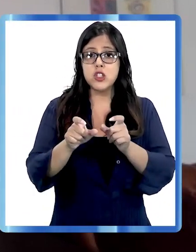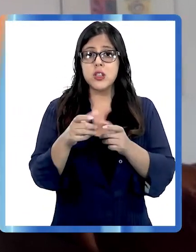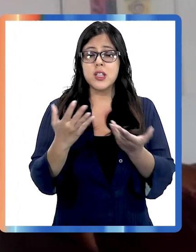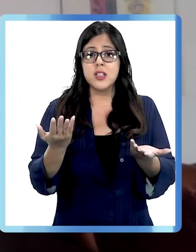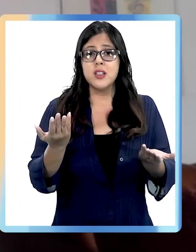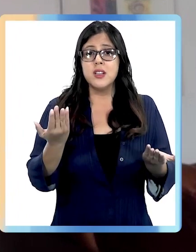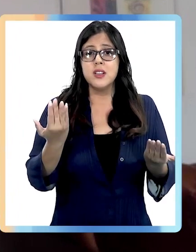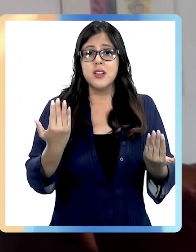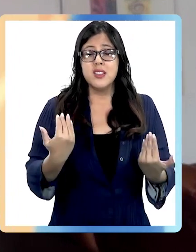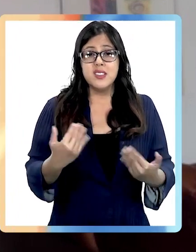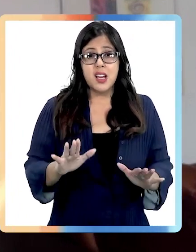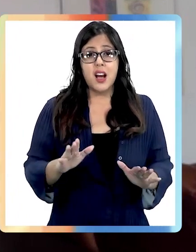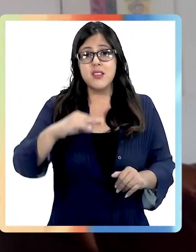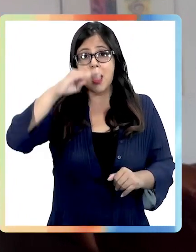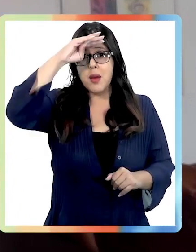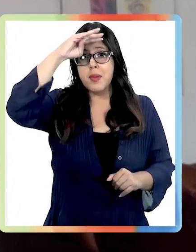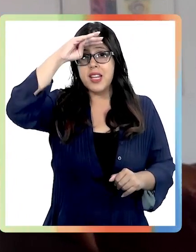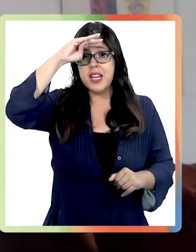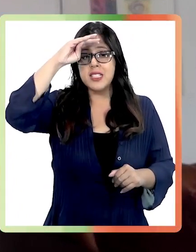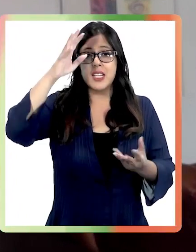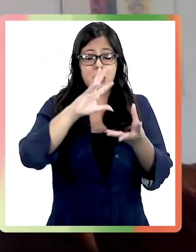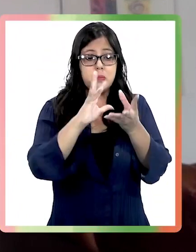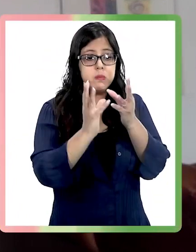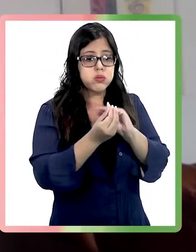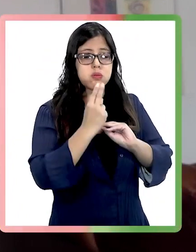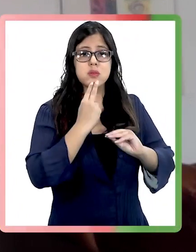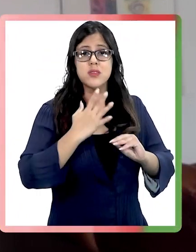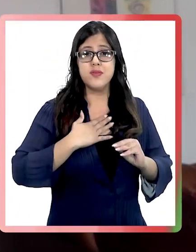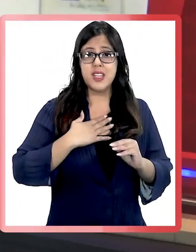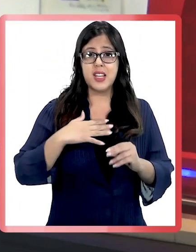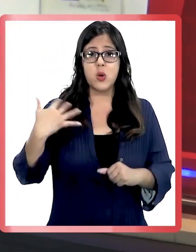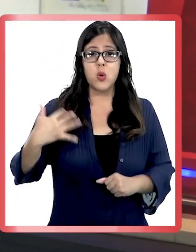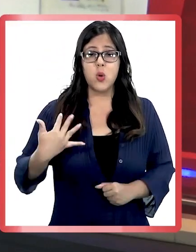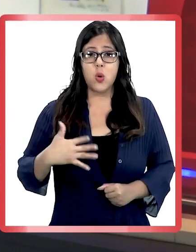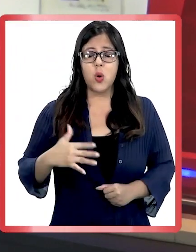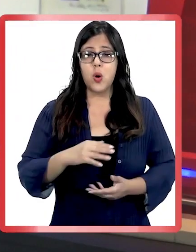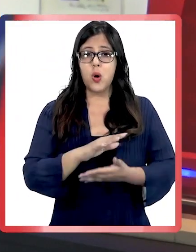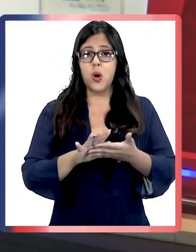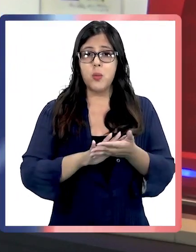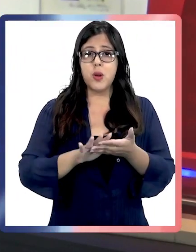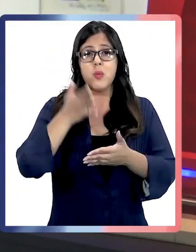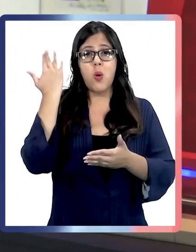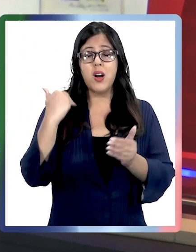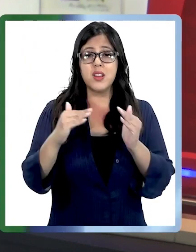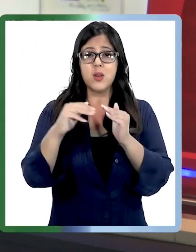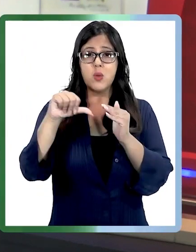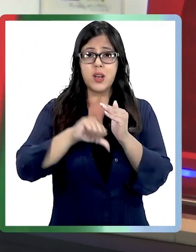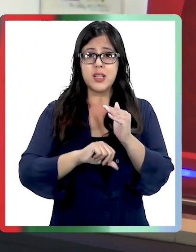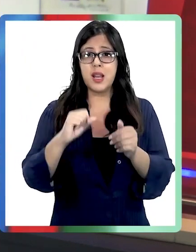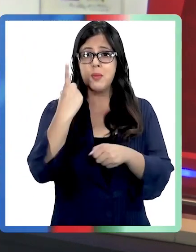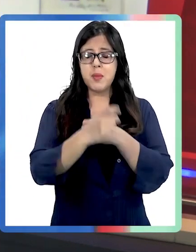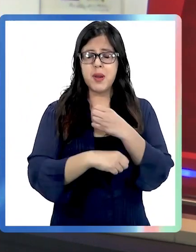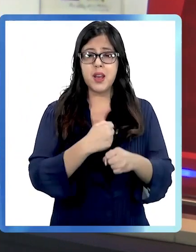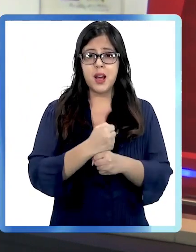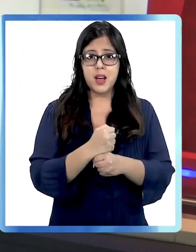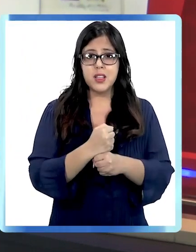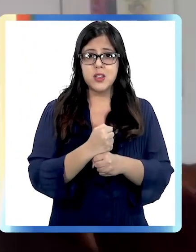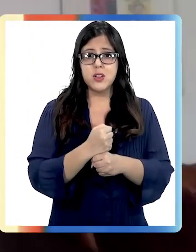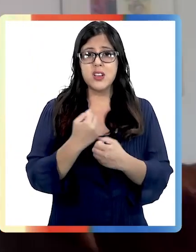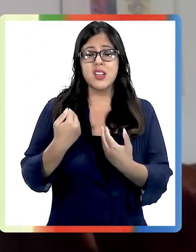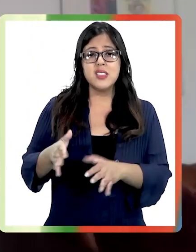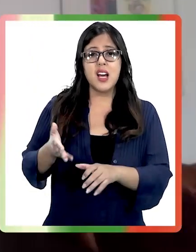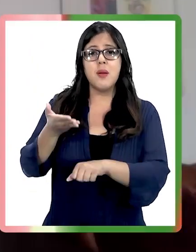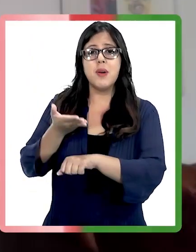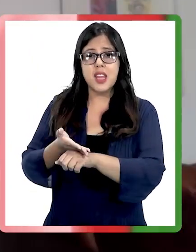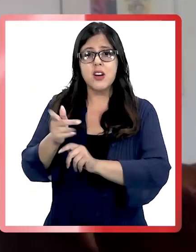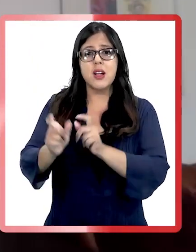que la gente que ha experimentado una disrupción en su vida tan fuerte como fue, por ejemplo, las cuarentenas en el primer